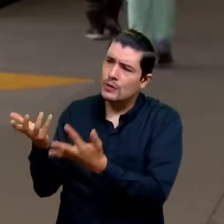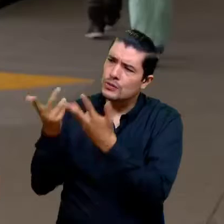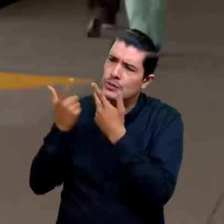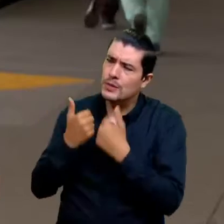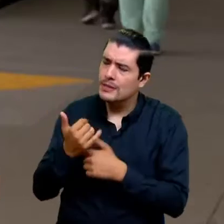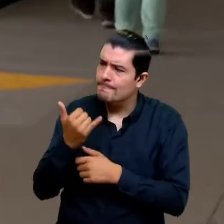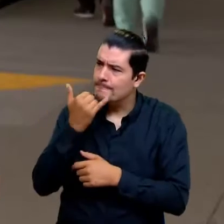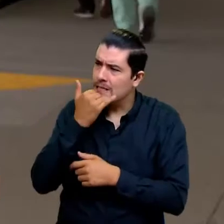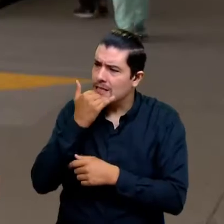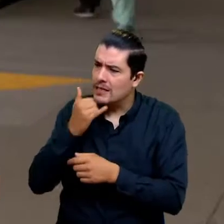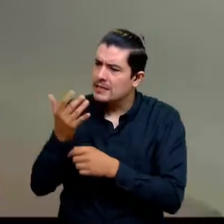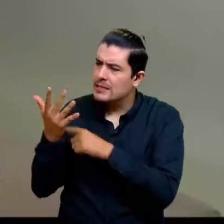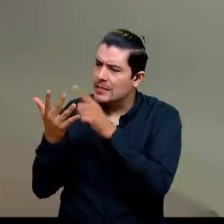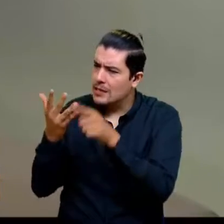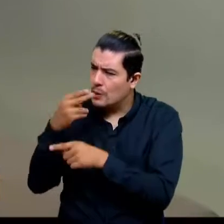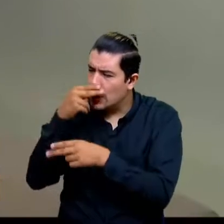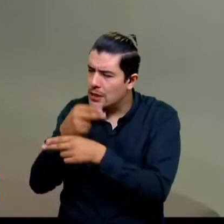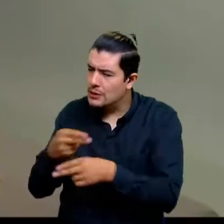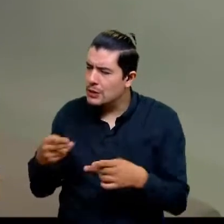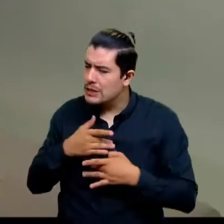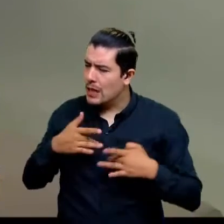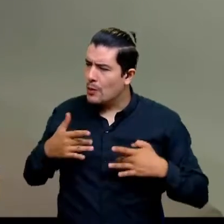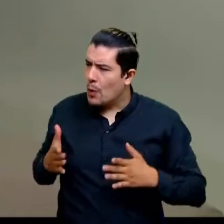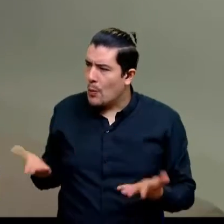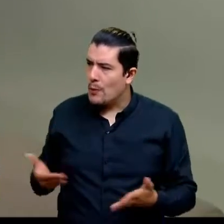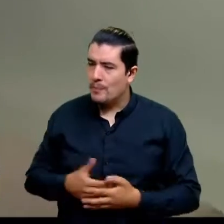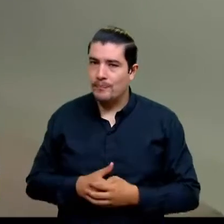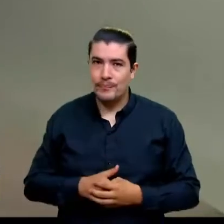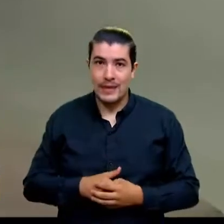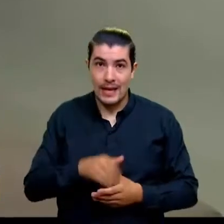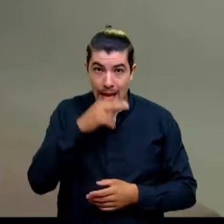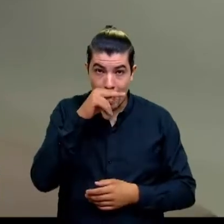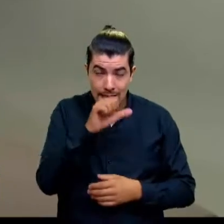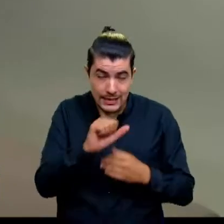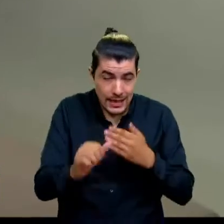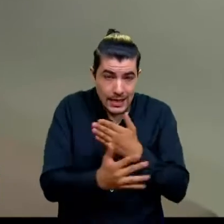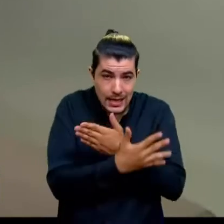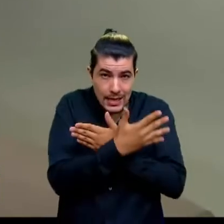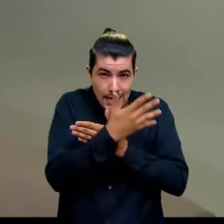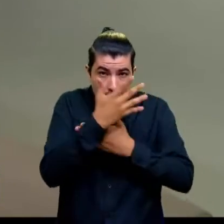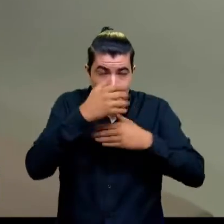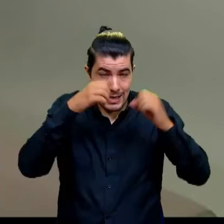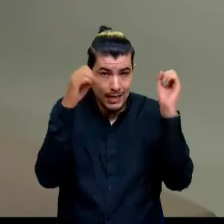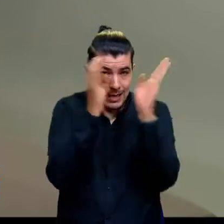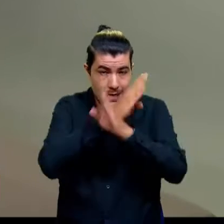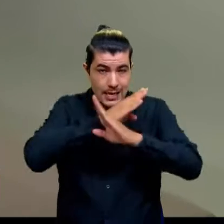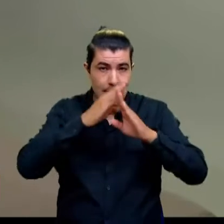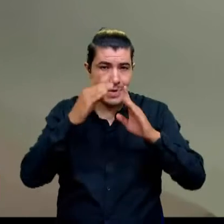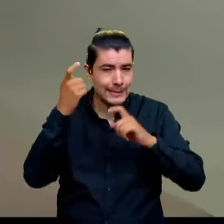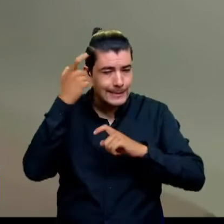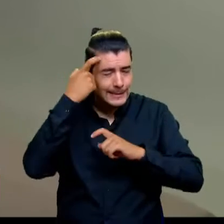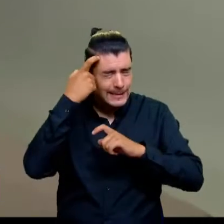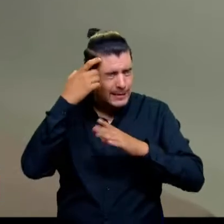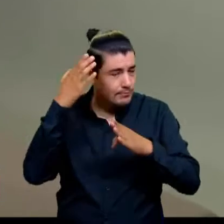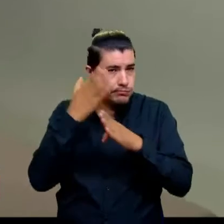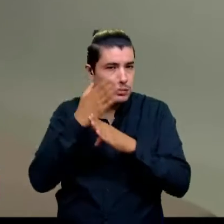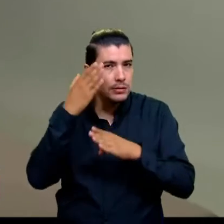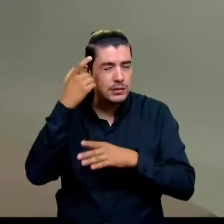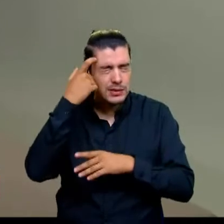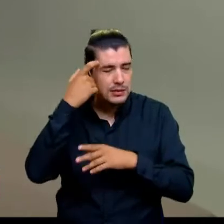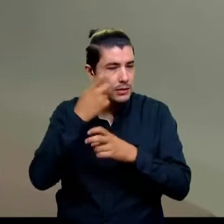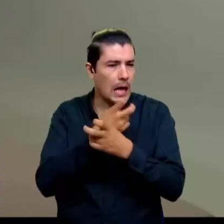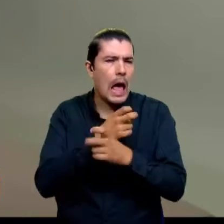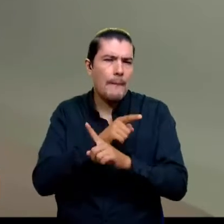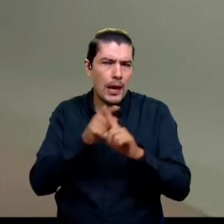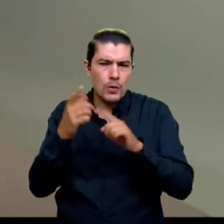5 menores. La menor que ingresó a la madrugada con trauma craneoencefálico severo pasó una noche